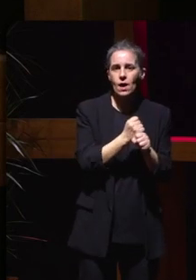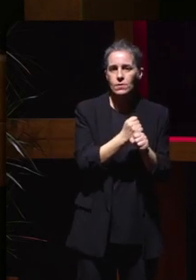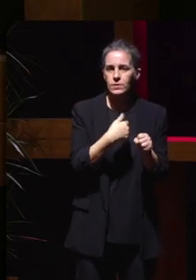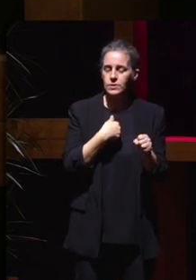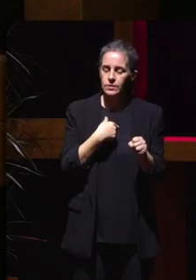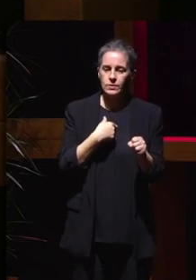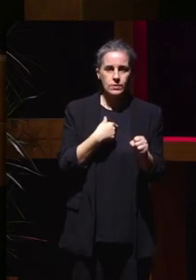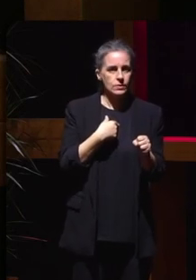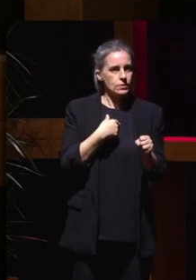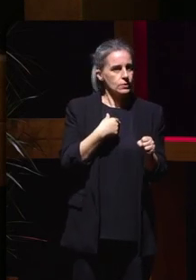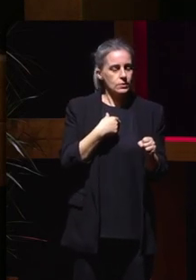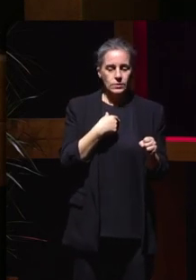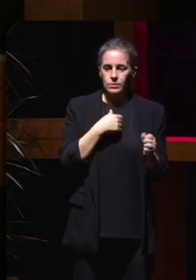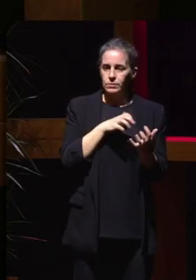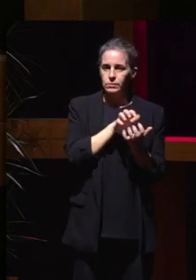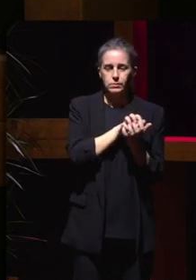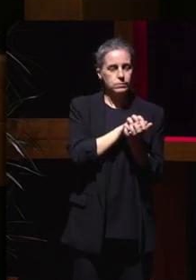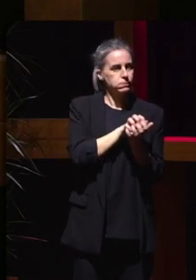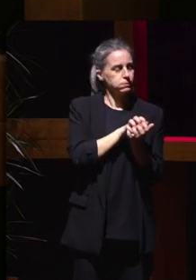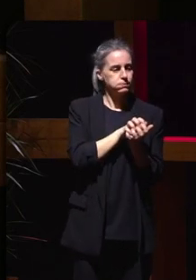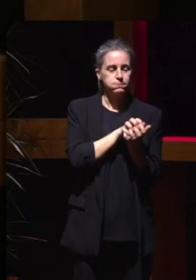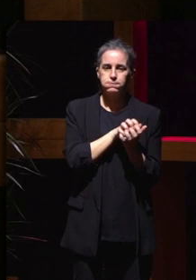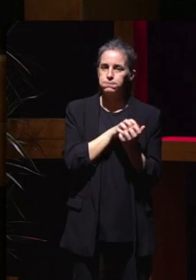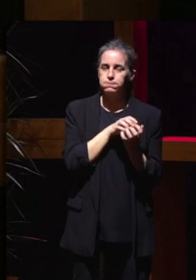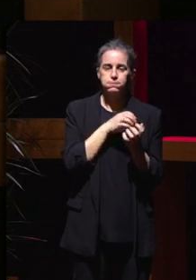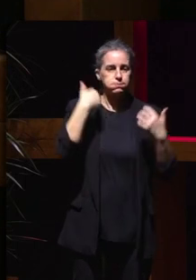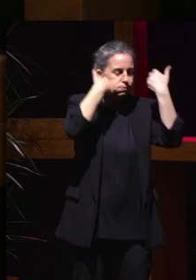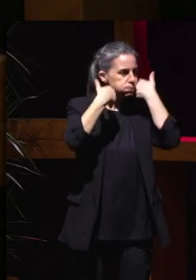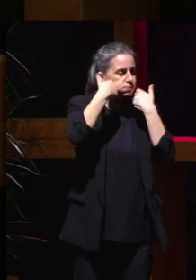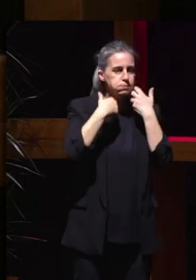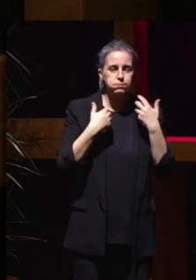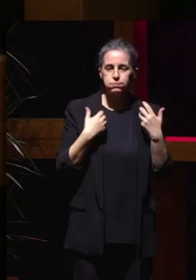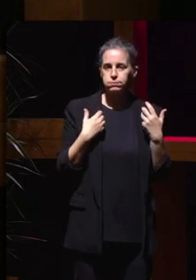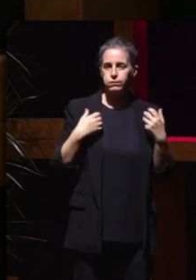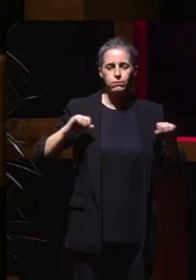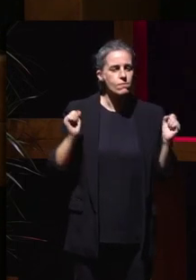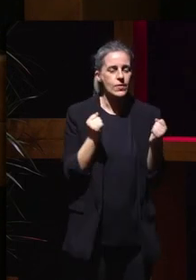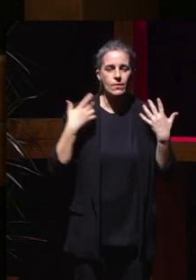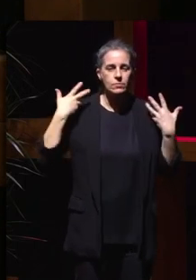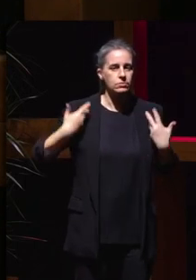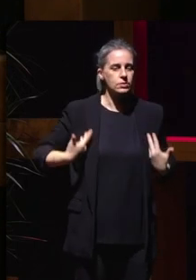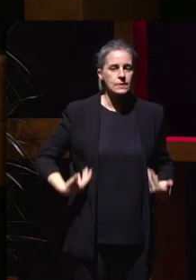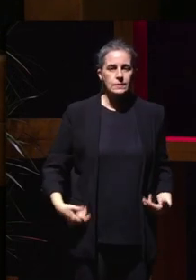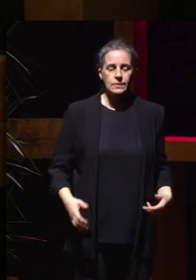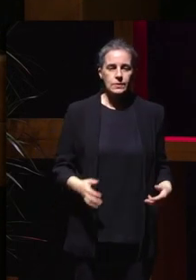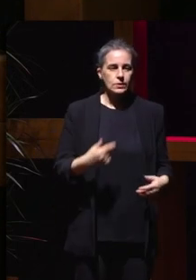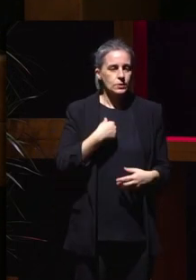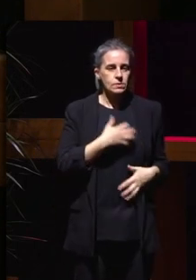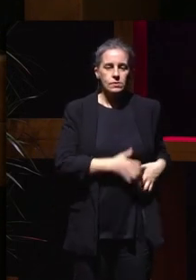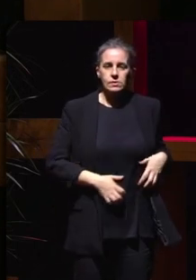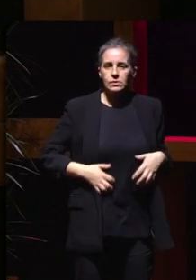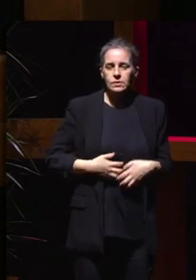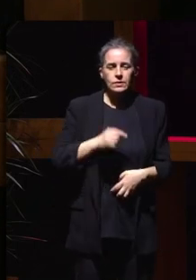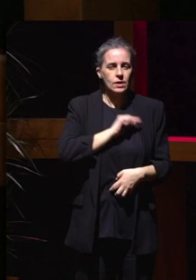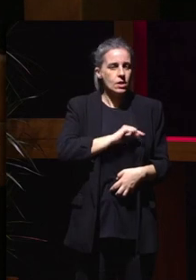centes sudando frío porque o sea a qué la sensación de sudor frío de estómago revolto de decir No sé si voy a vomitar o